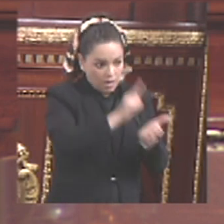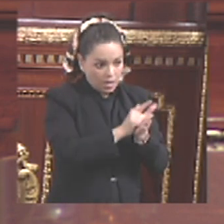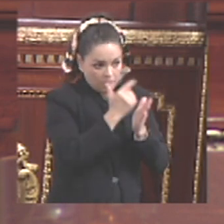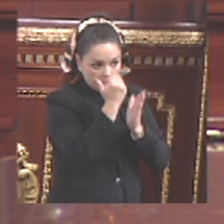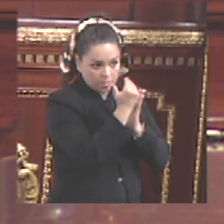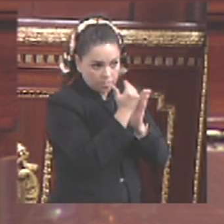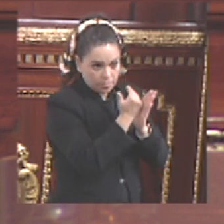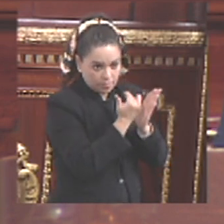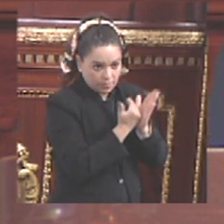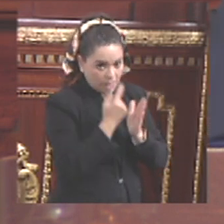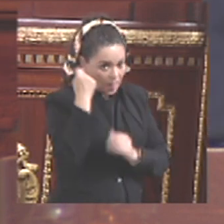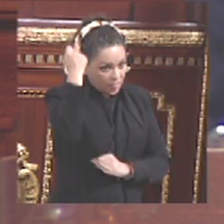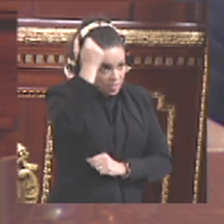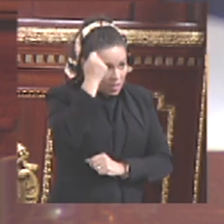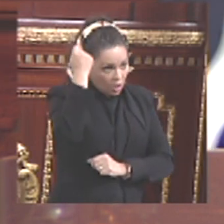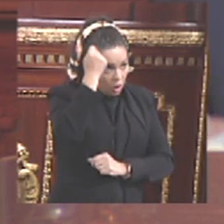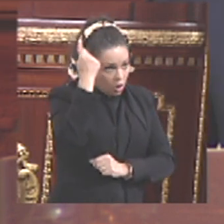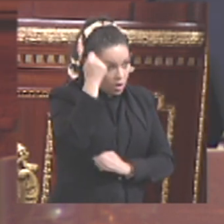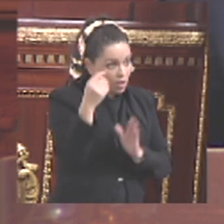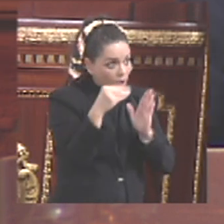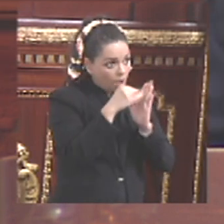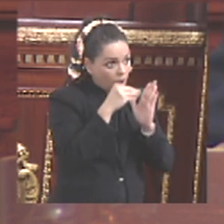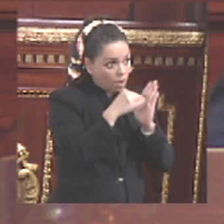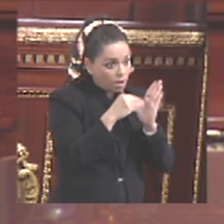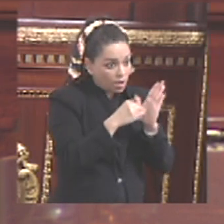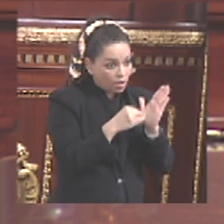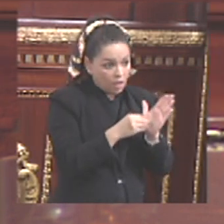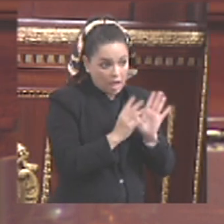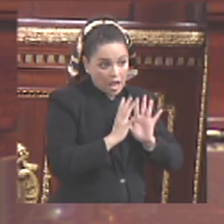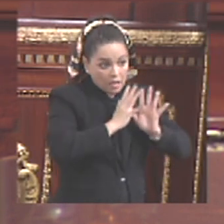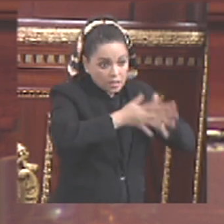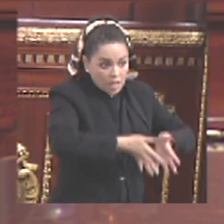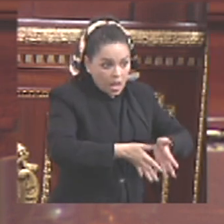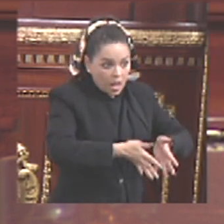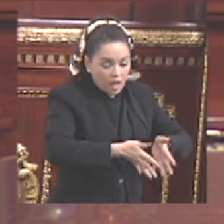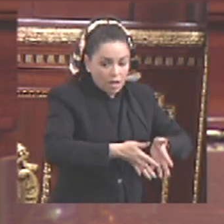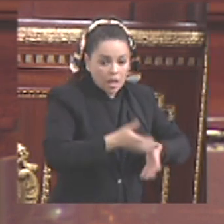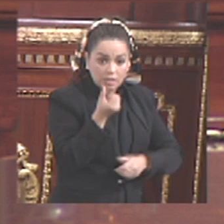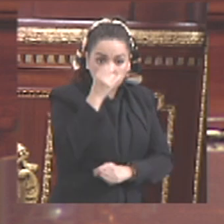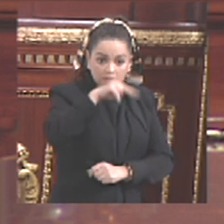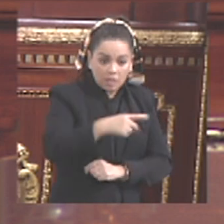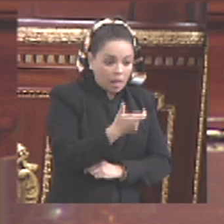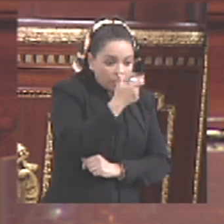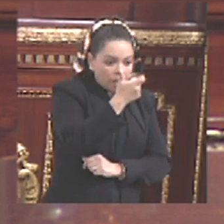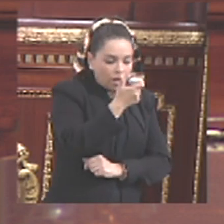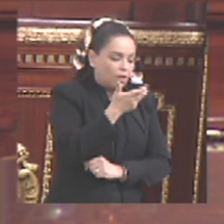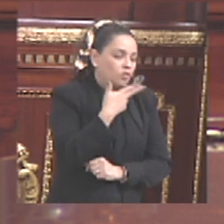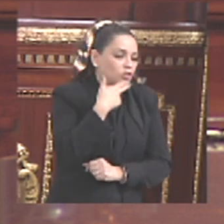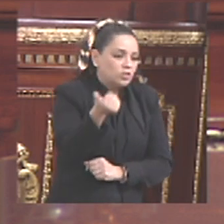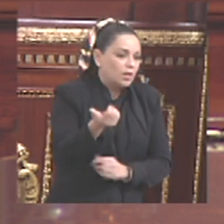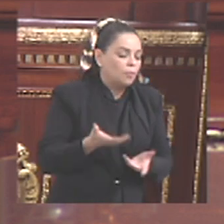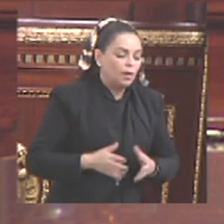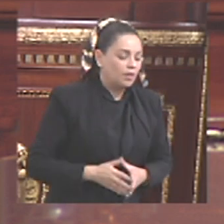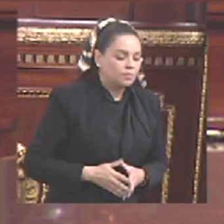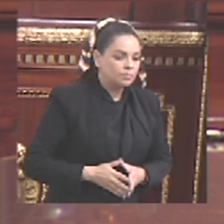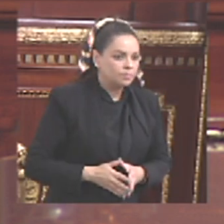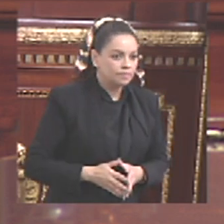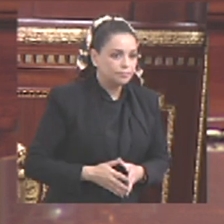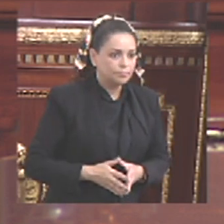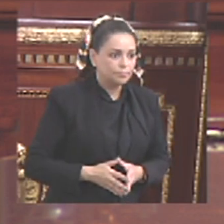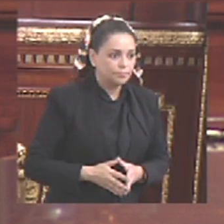no sirve sin el acompañamiento del presupuesto. Durante esta